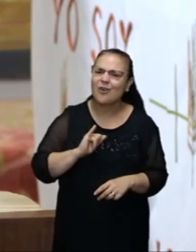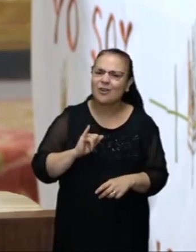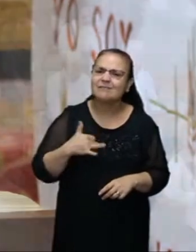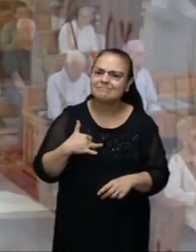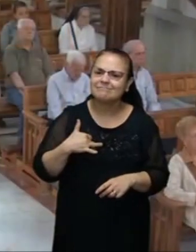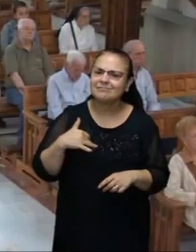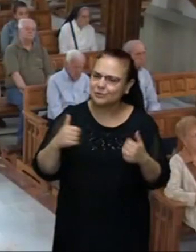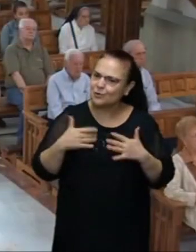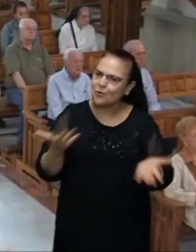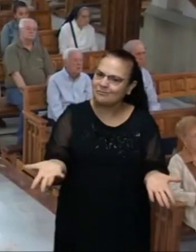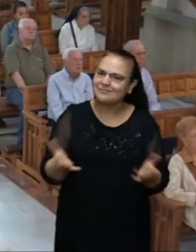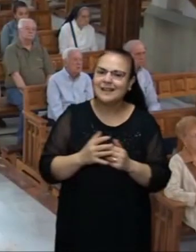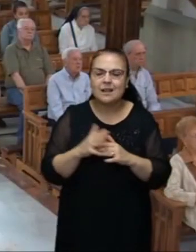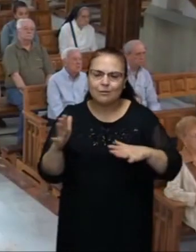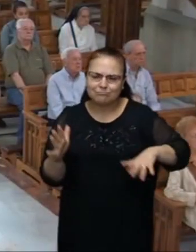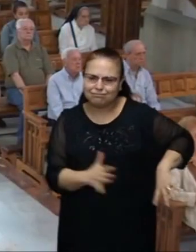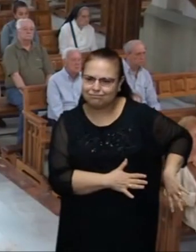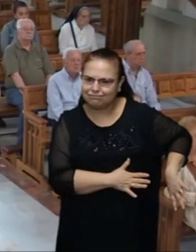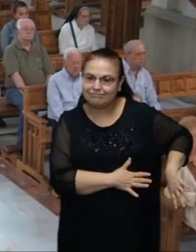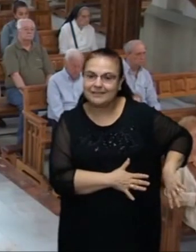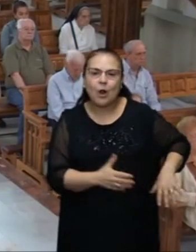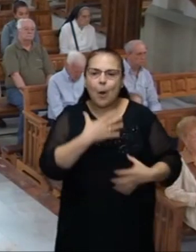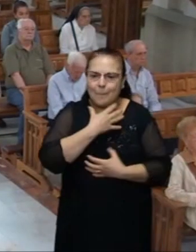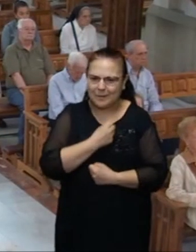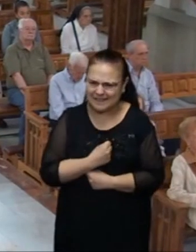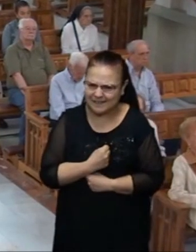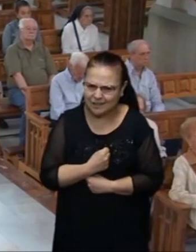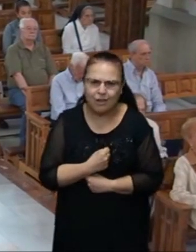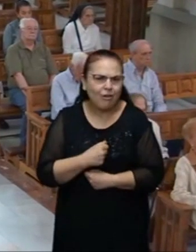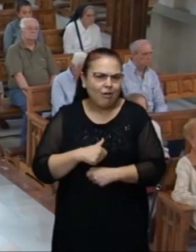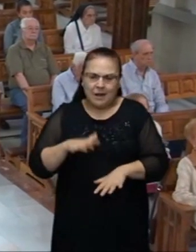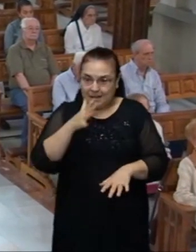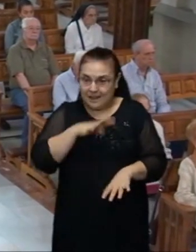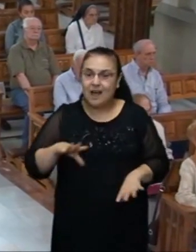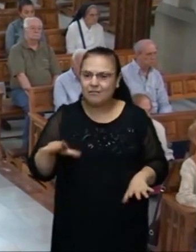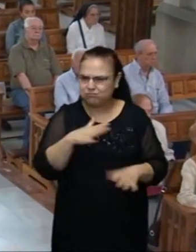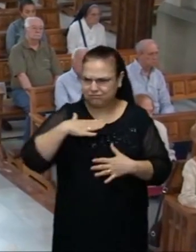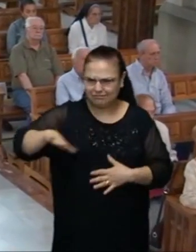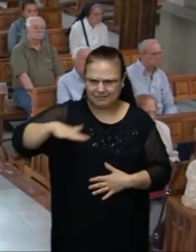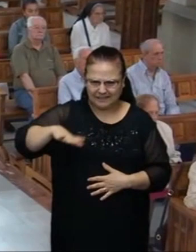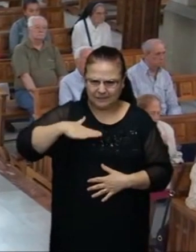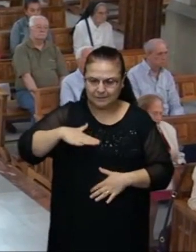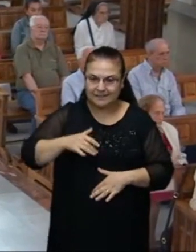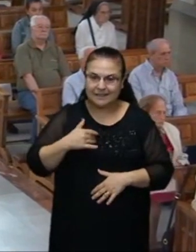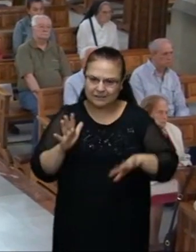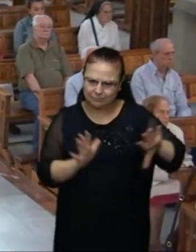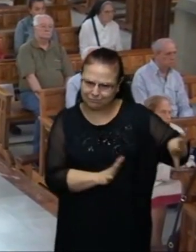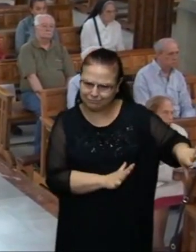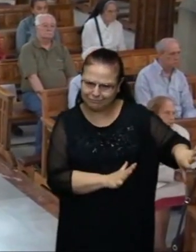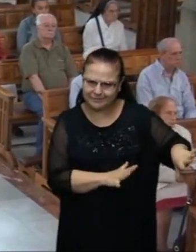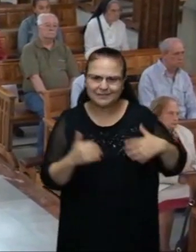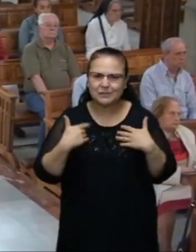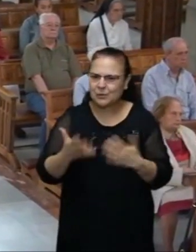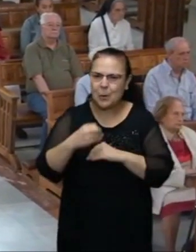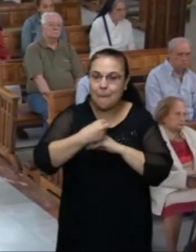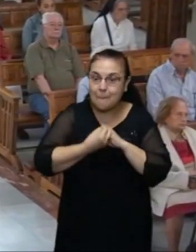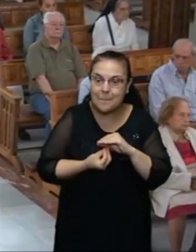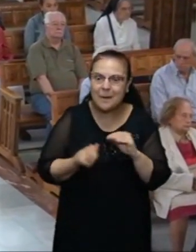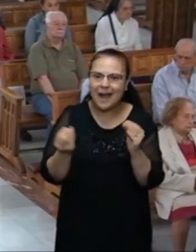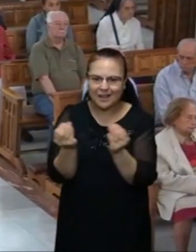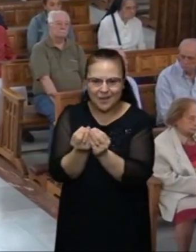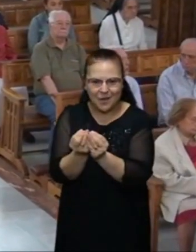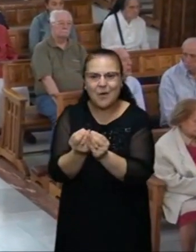Cuando destierres de ti la opresión, el gesto amenazador y la maledicencia, cuando partas tu pan con